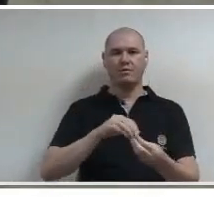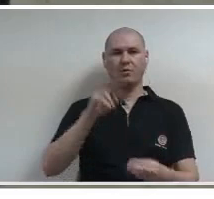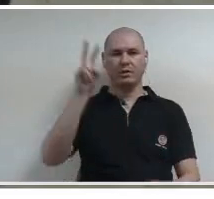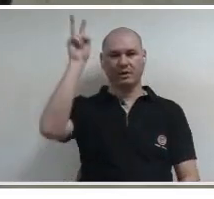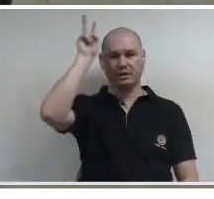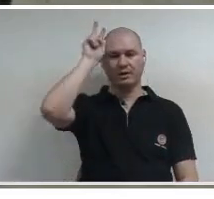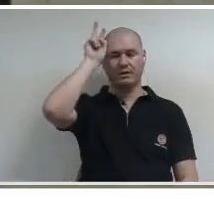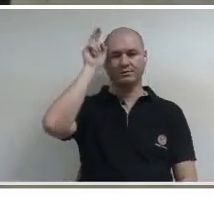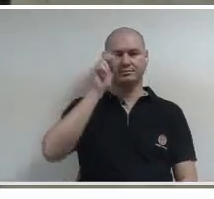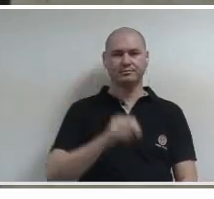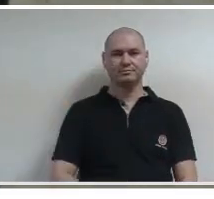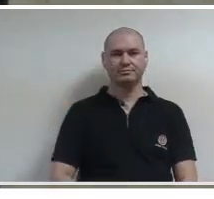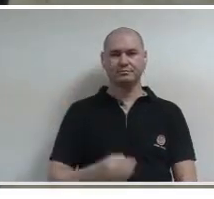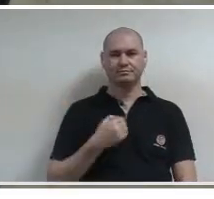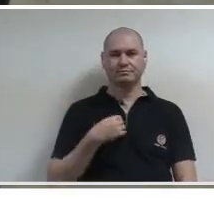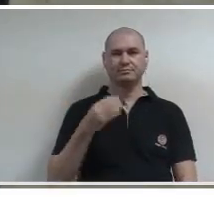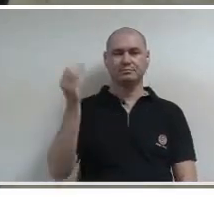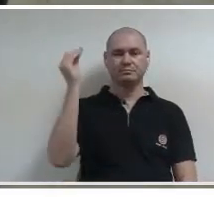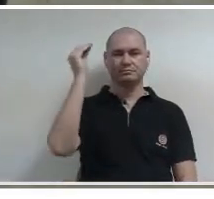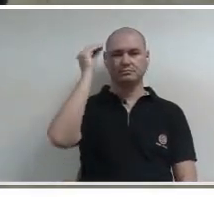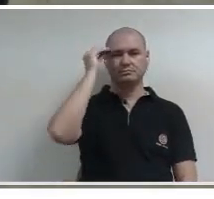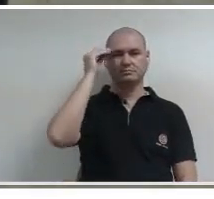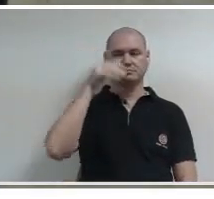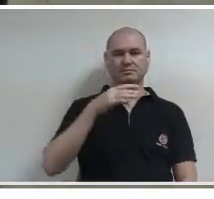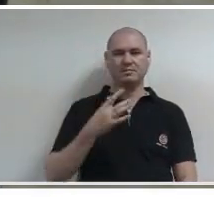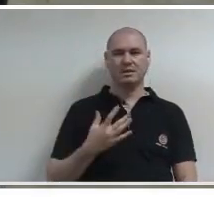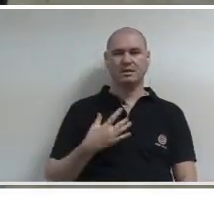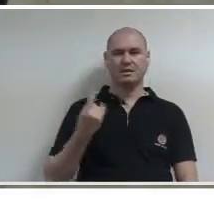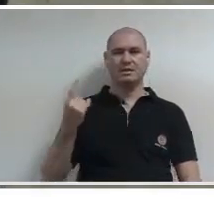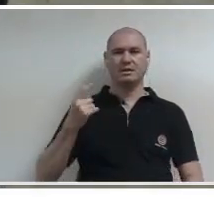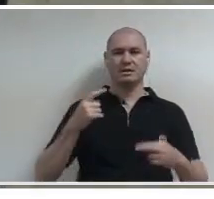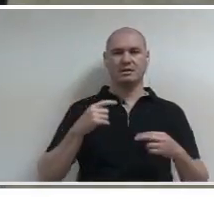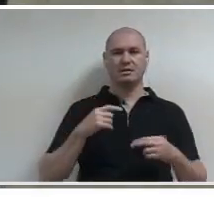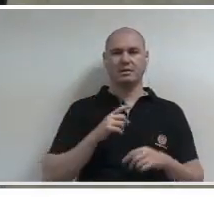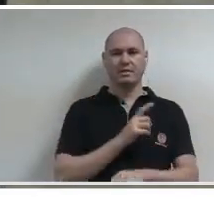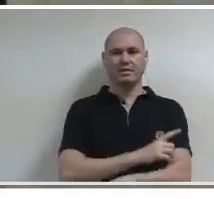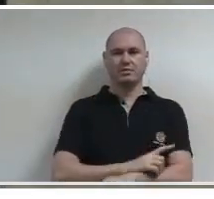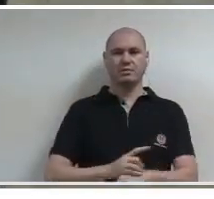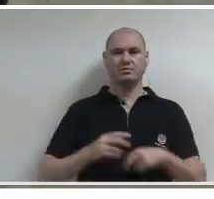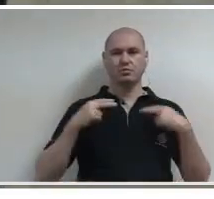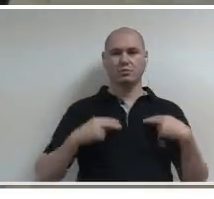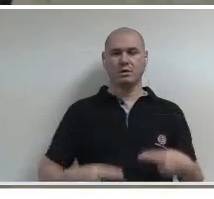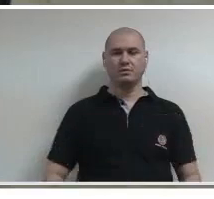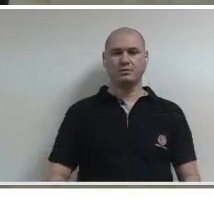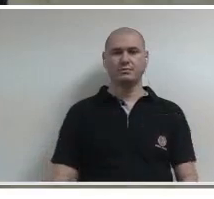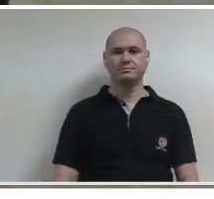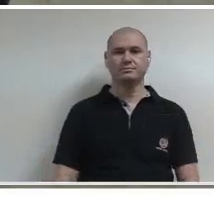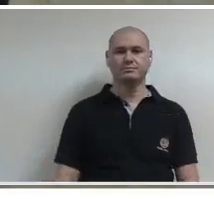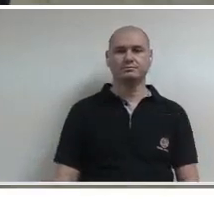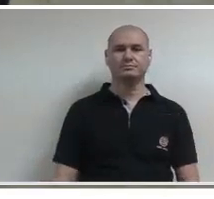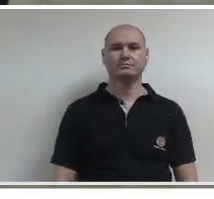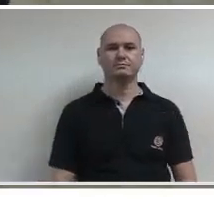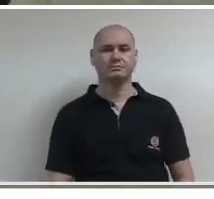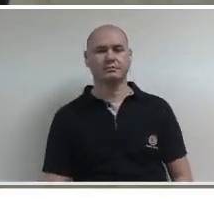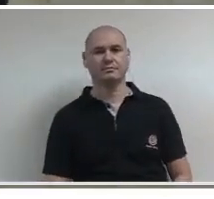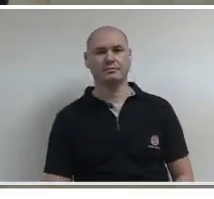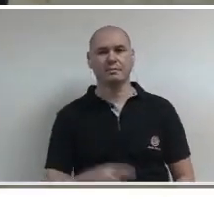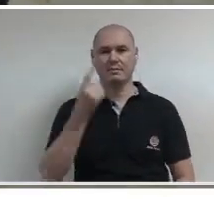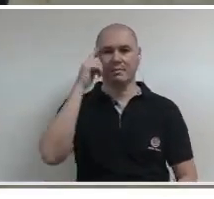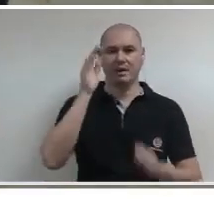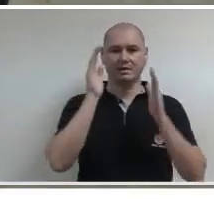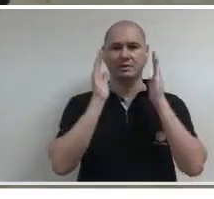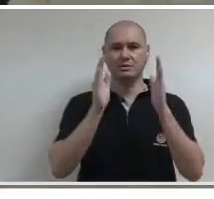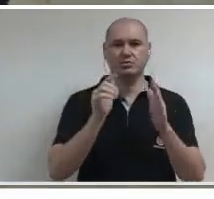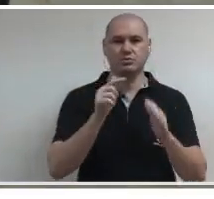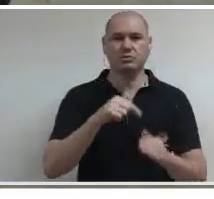Indígenas. Catuancha pueblo indígena, cuera niña carecó ahí, ahí ya huela jacata este derecho humano, ve,